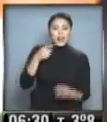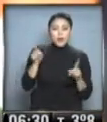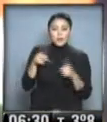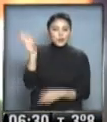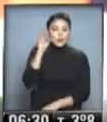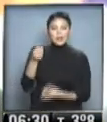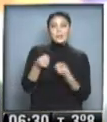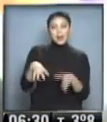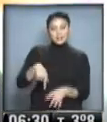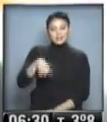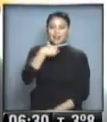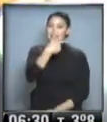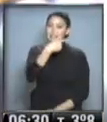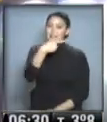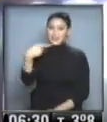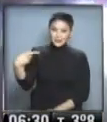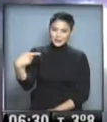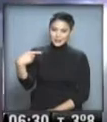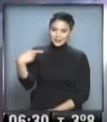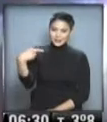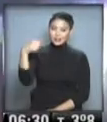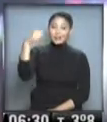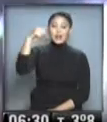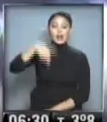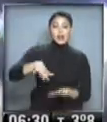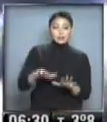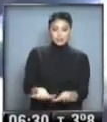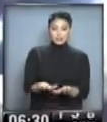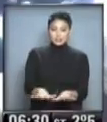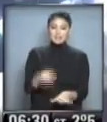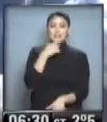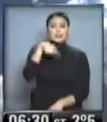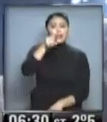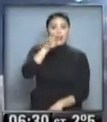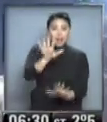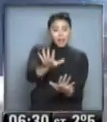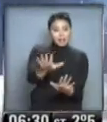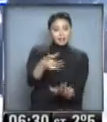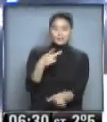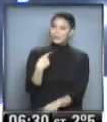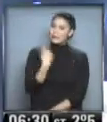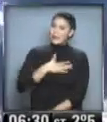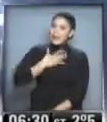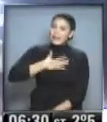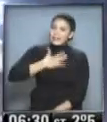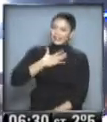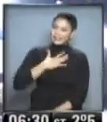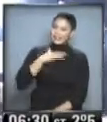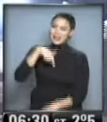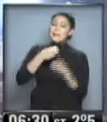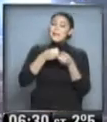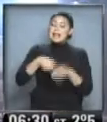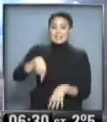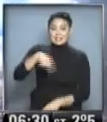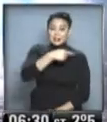música para arrancar una semana. Estamos aquí, si usted está allí, estamos muy contentos arrancando